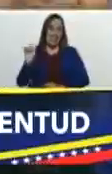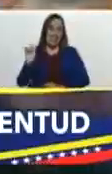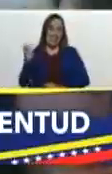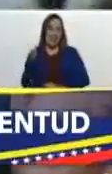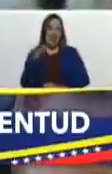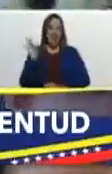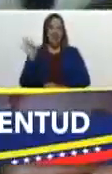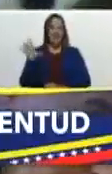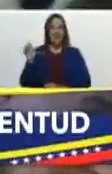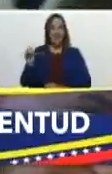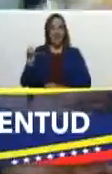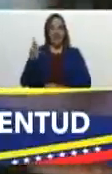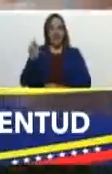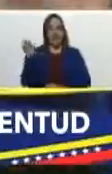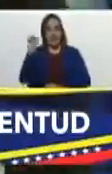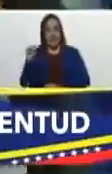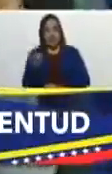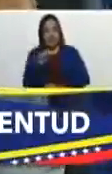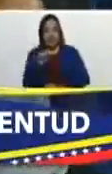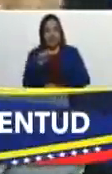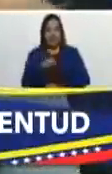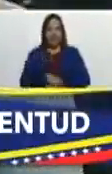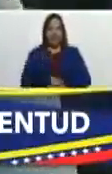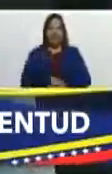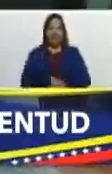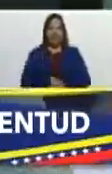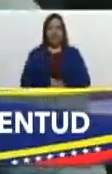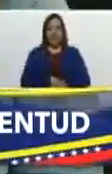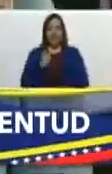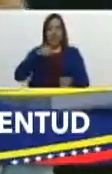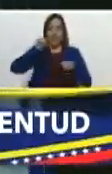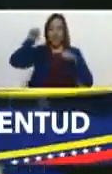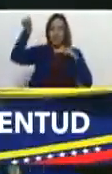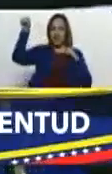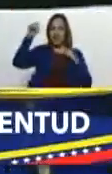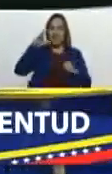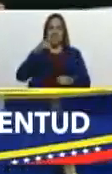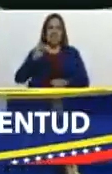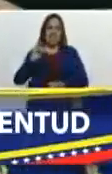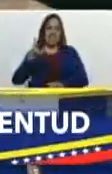Maduro. Super Silita, la Super Silita.